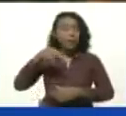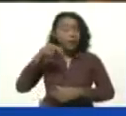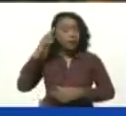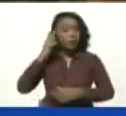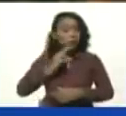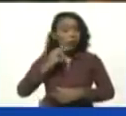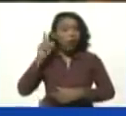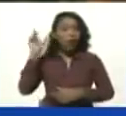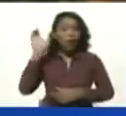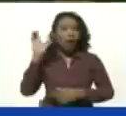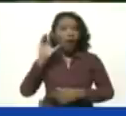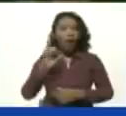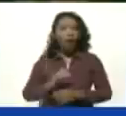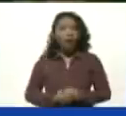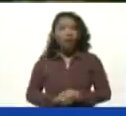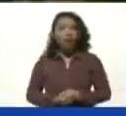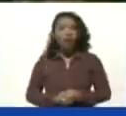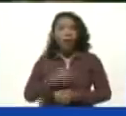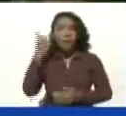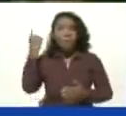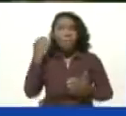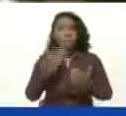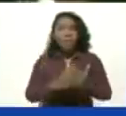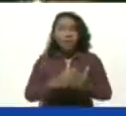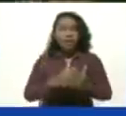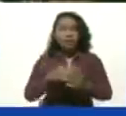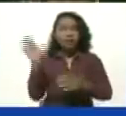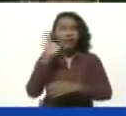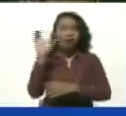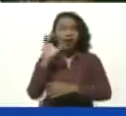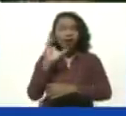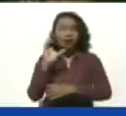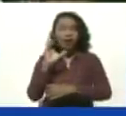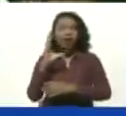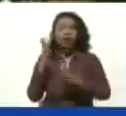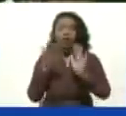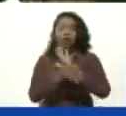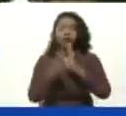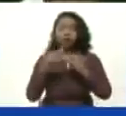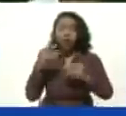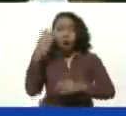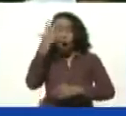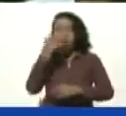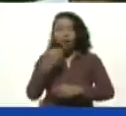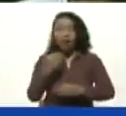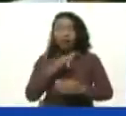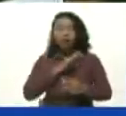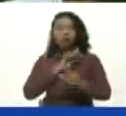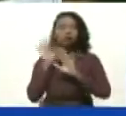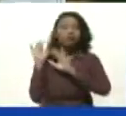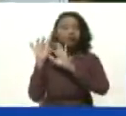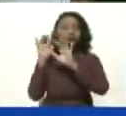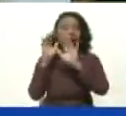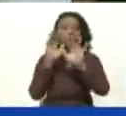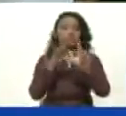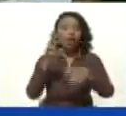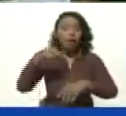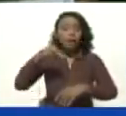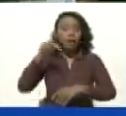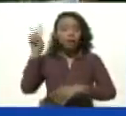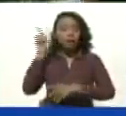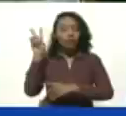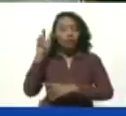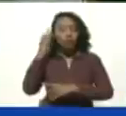Caracas. Miles de caraqueños y caraqueños, sobre todo jóvenes, fueron a la Plaza Bolívar a